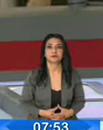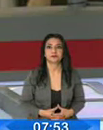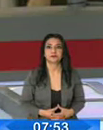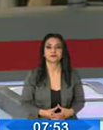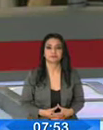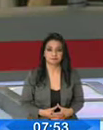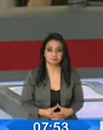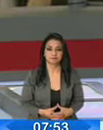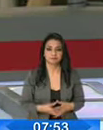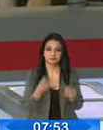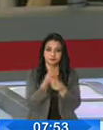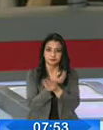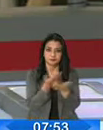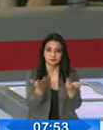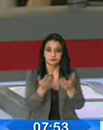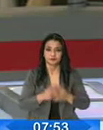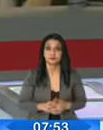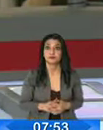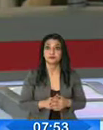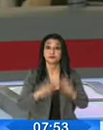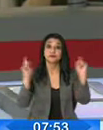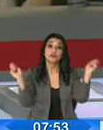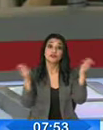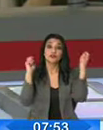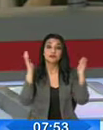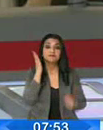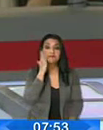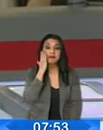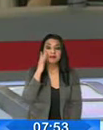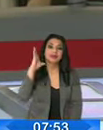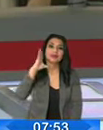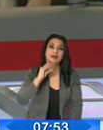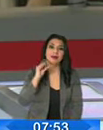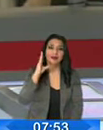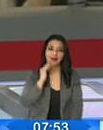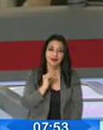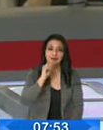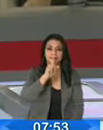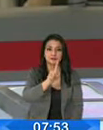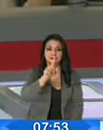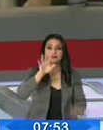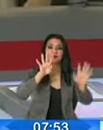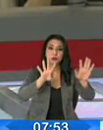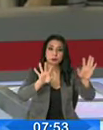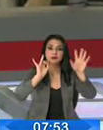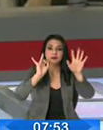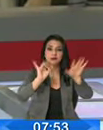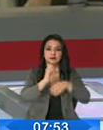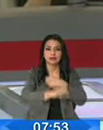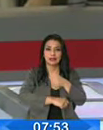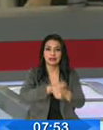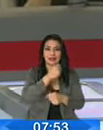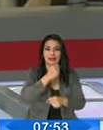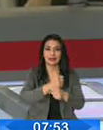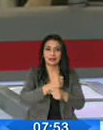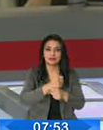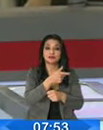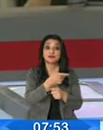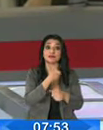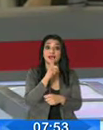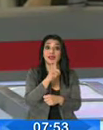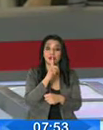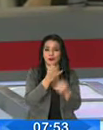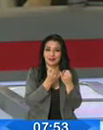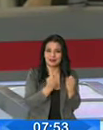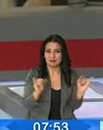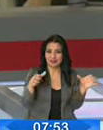Vamos a contarles ahora que la fiesta de la Mama Negra, donde se celebró los 197 años de emancipación de la Tacunga, tuvo como invitado